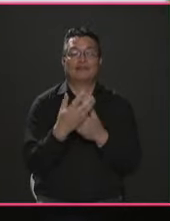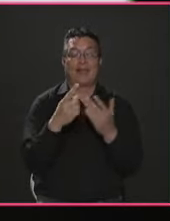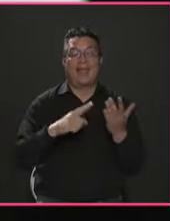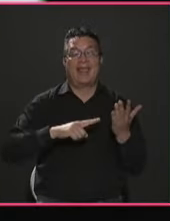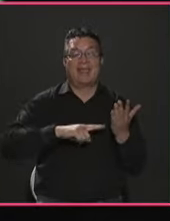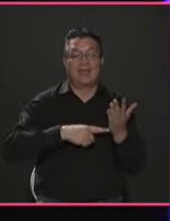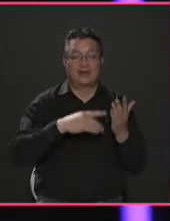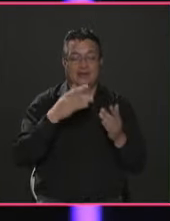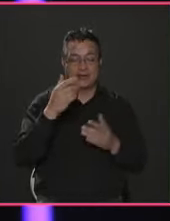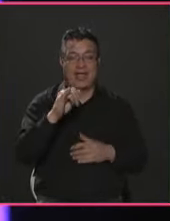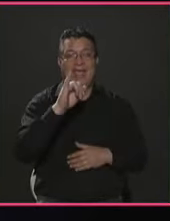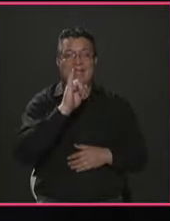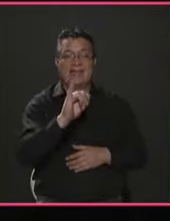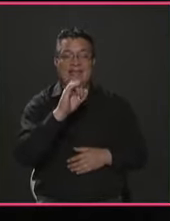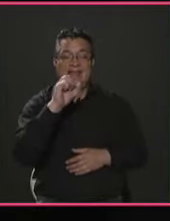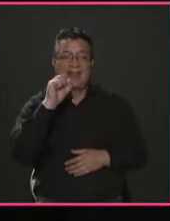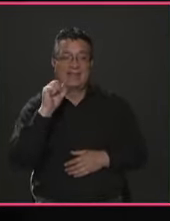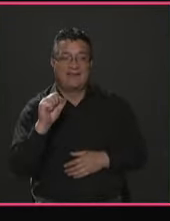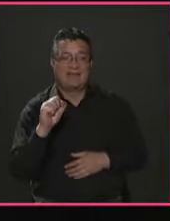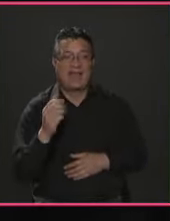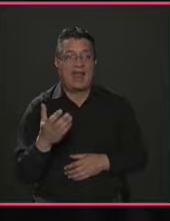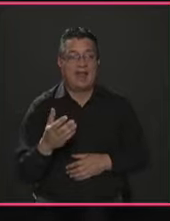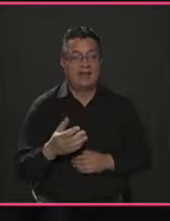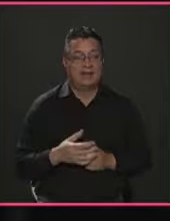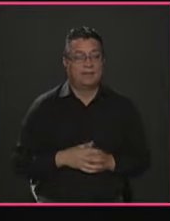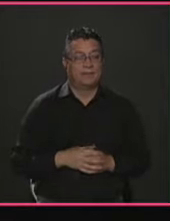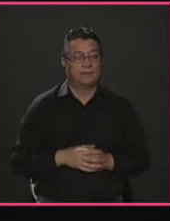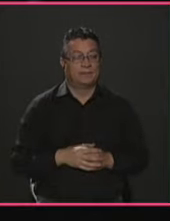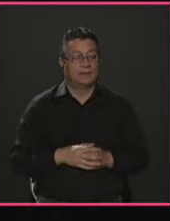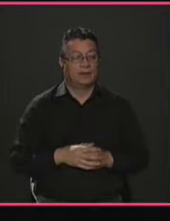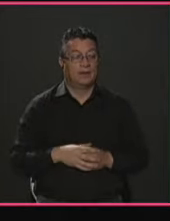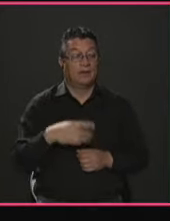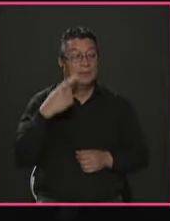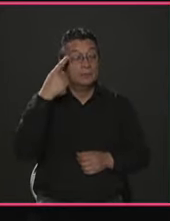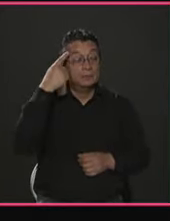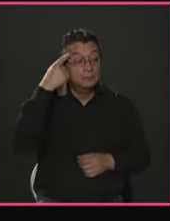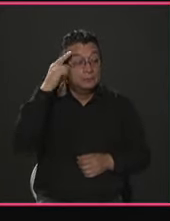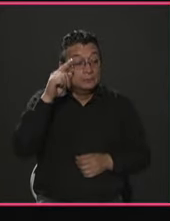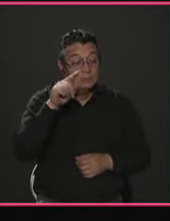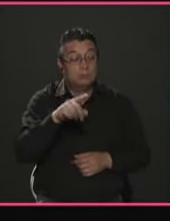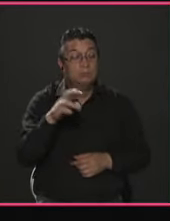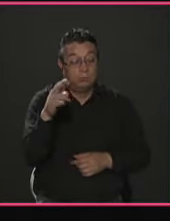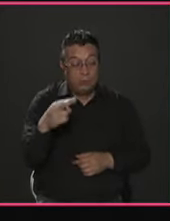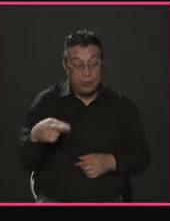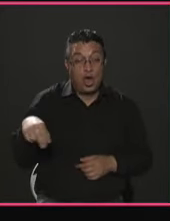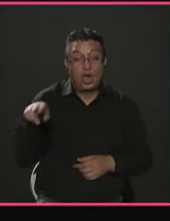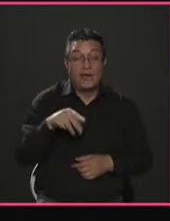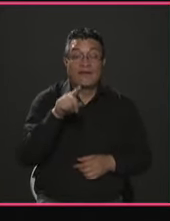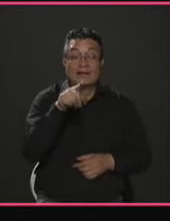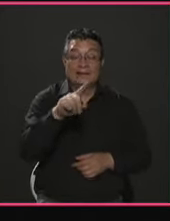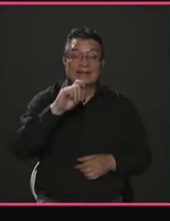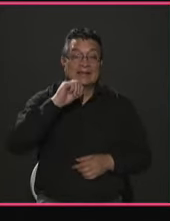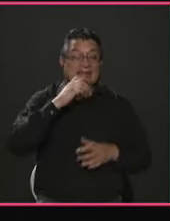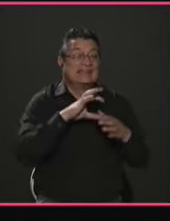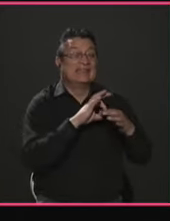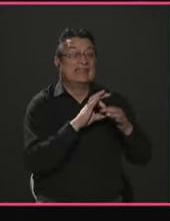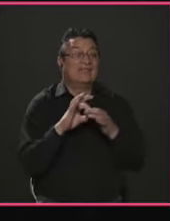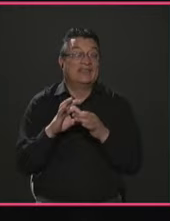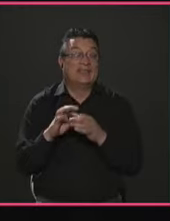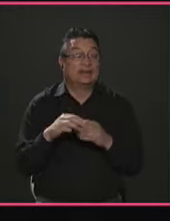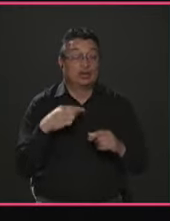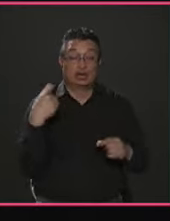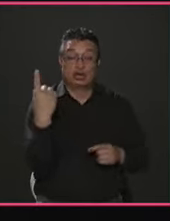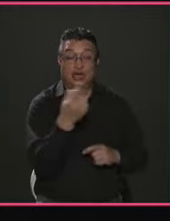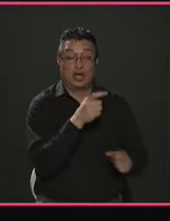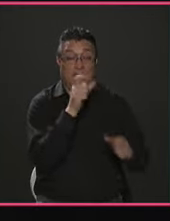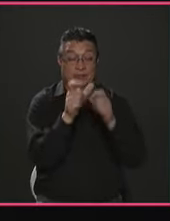de Inteligencia artificial generativa Pero nuevamente Eso no significa que todas las personas se